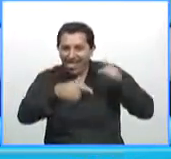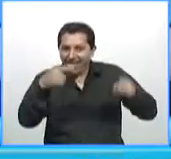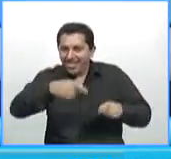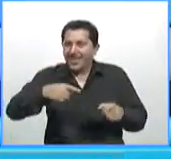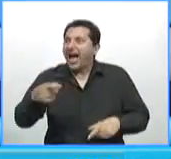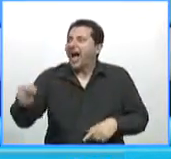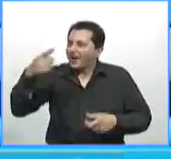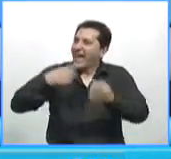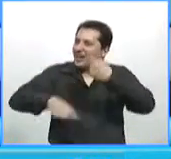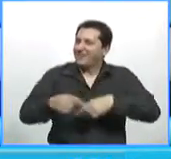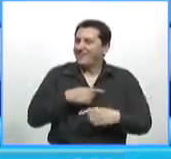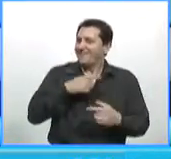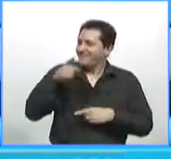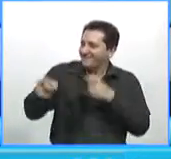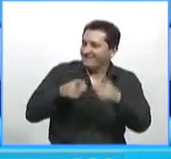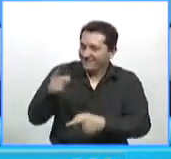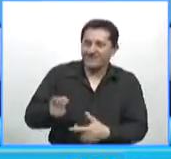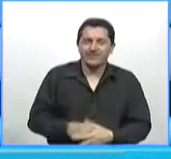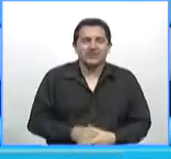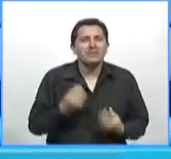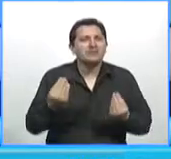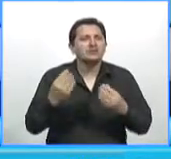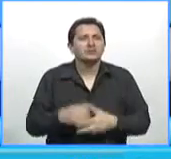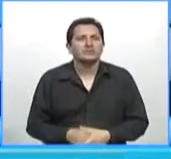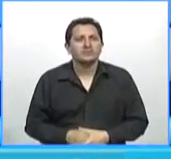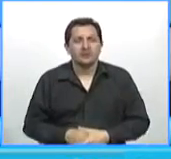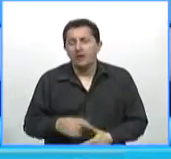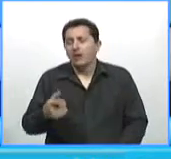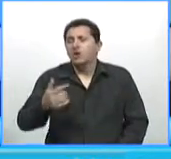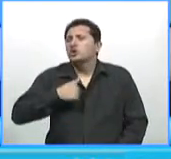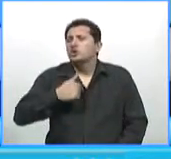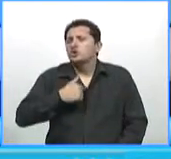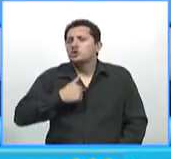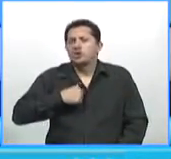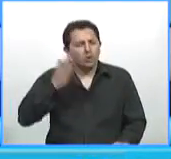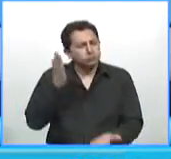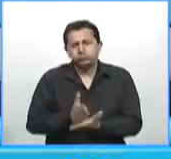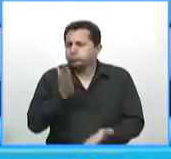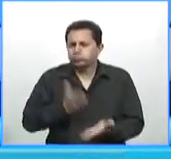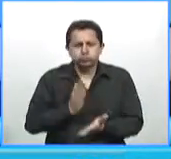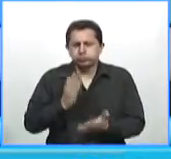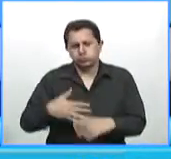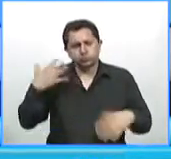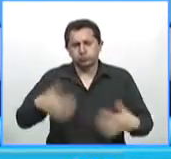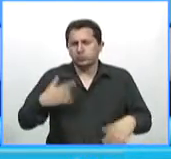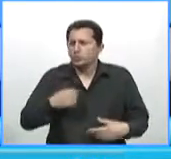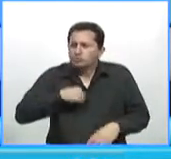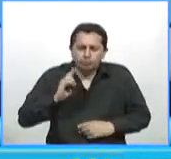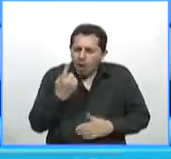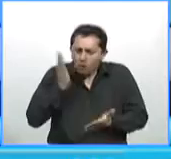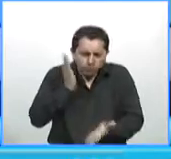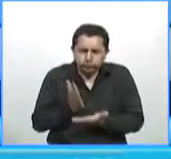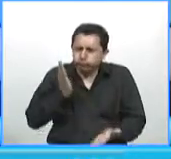compañeras. ¿Qué pasó ahí? Bueno, como te decía, soy muy, muy exigente. Sí. Muy, muy autoexigente.